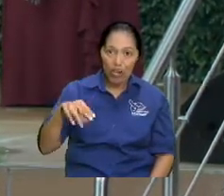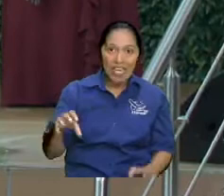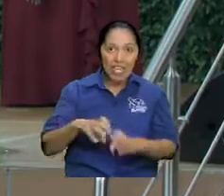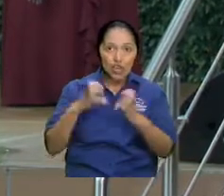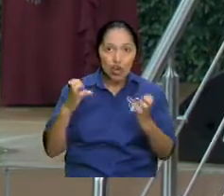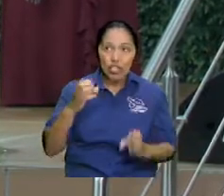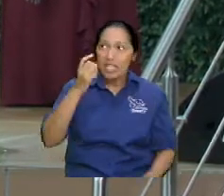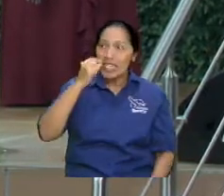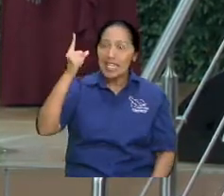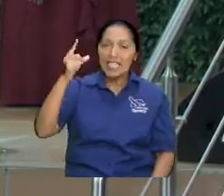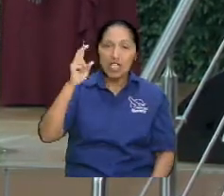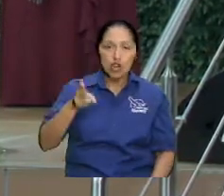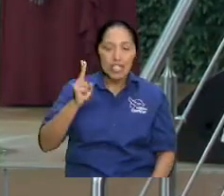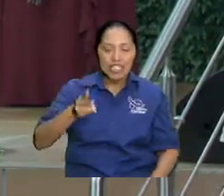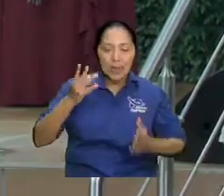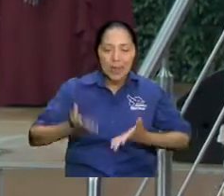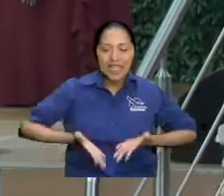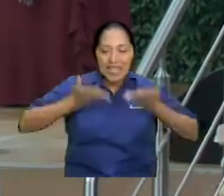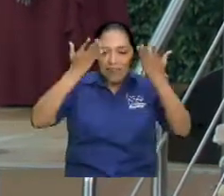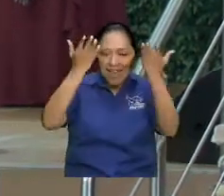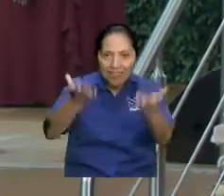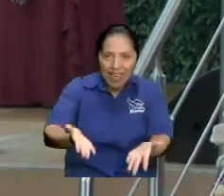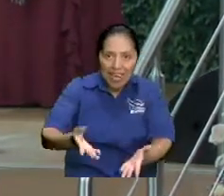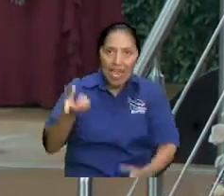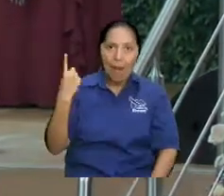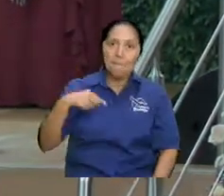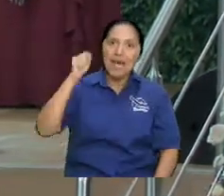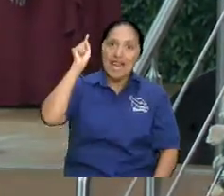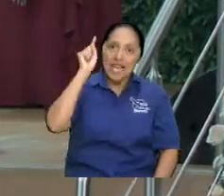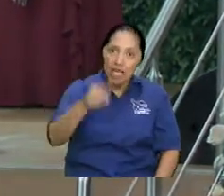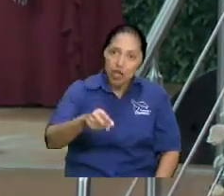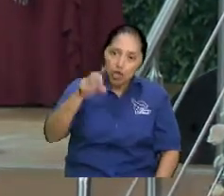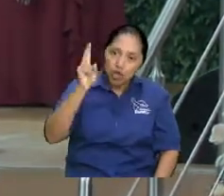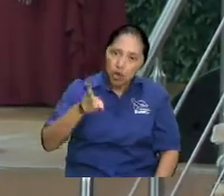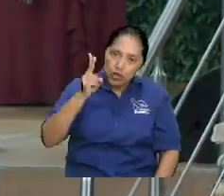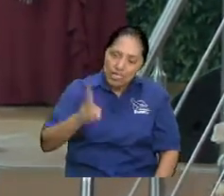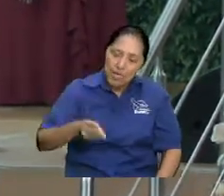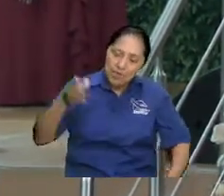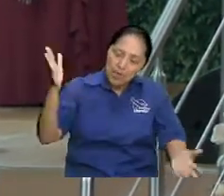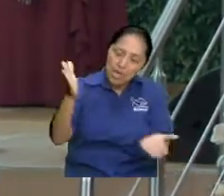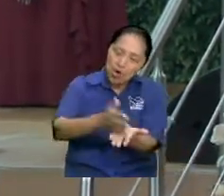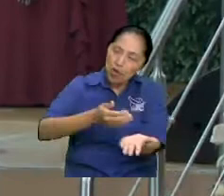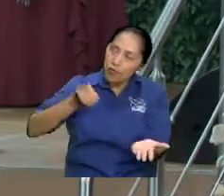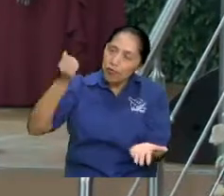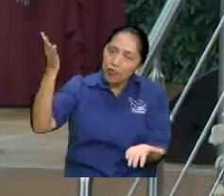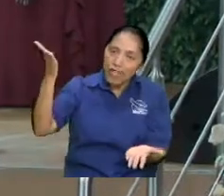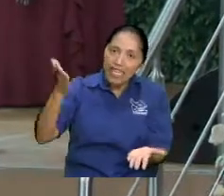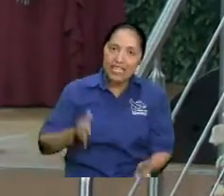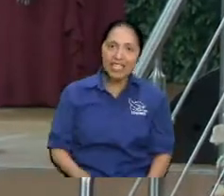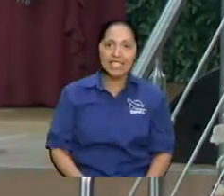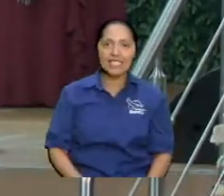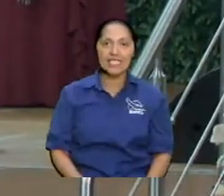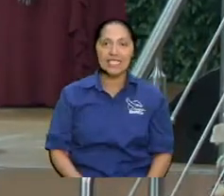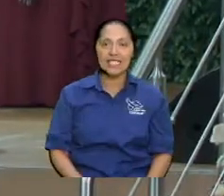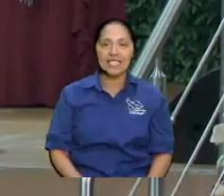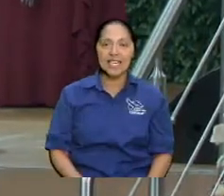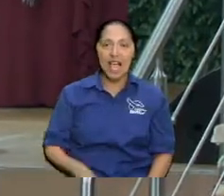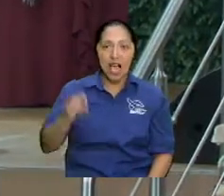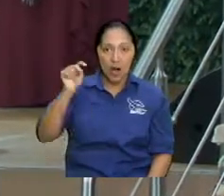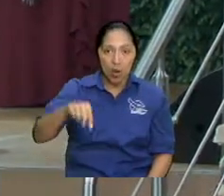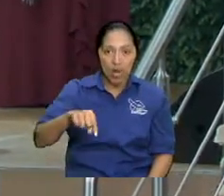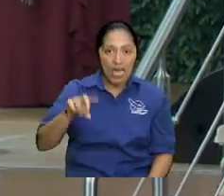Para que lo des. De gracia, de gracia da. Entonces, hoy en el nombre de Jesús, este segundo